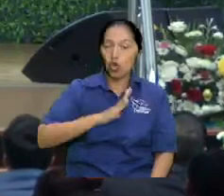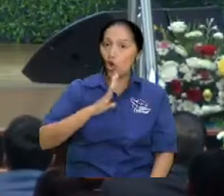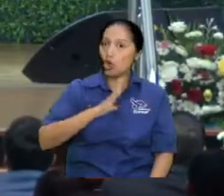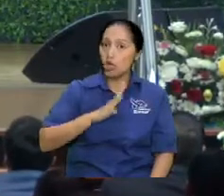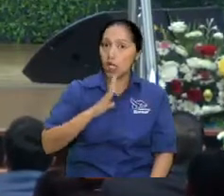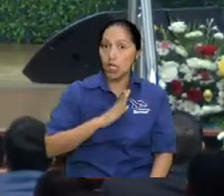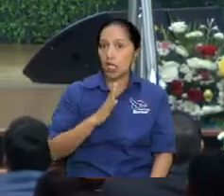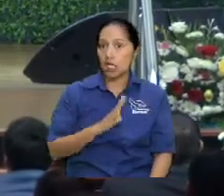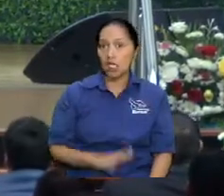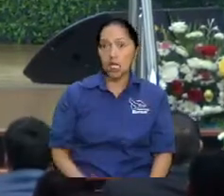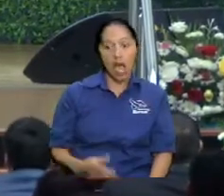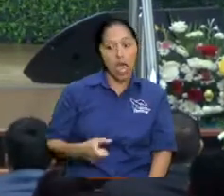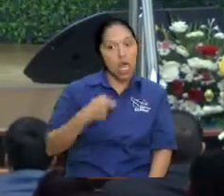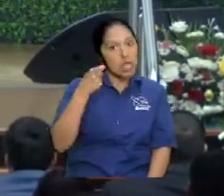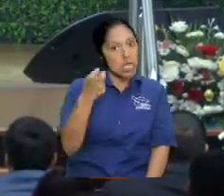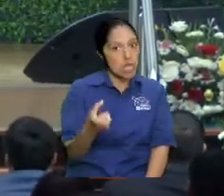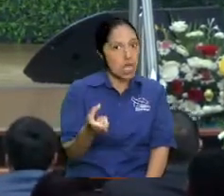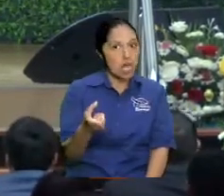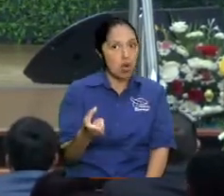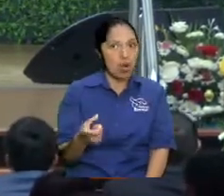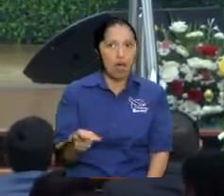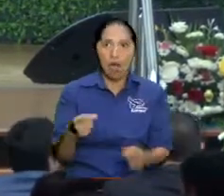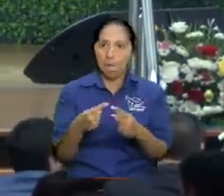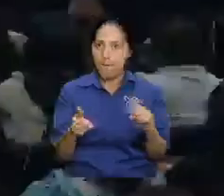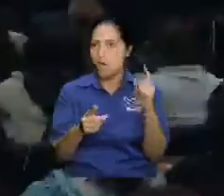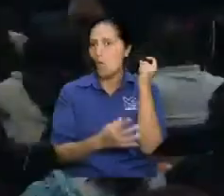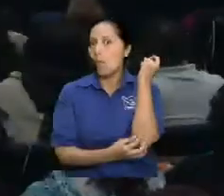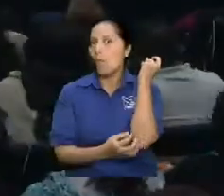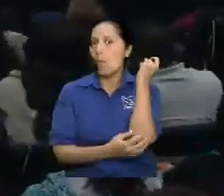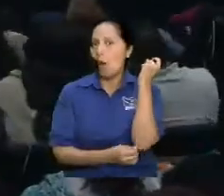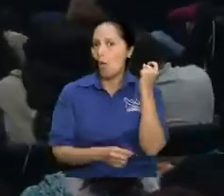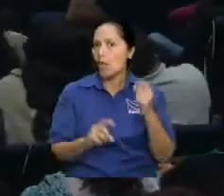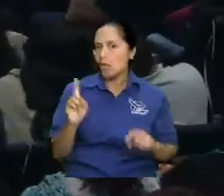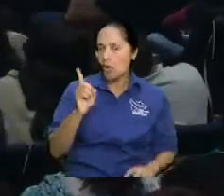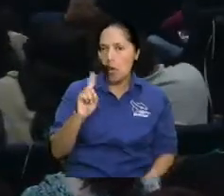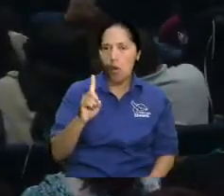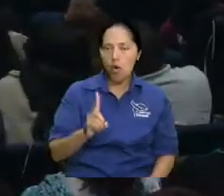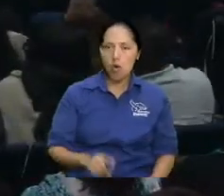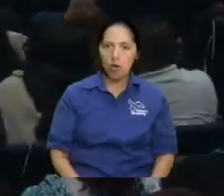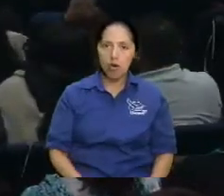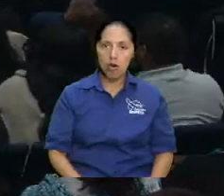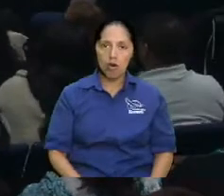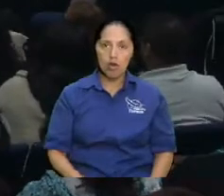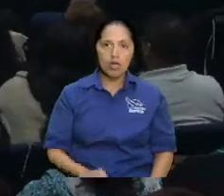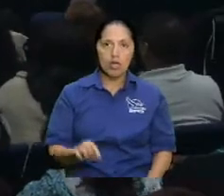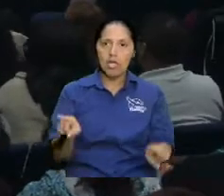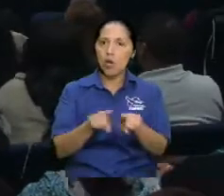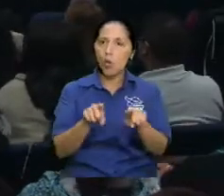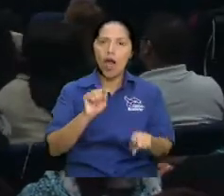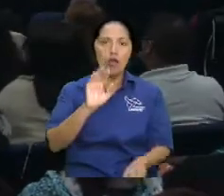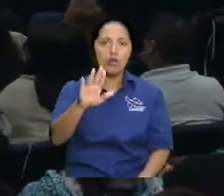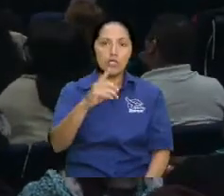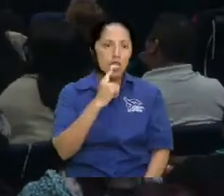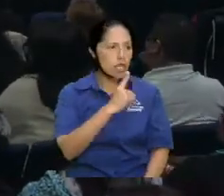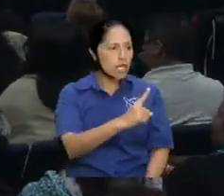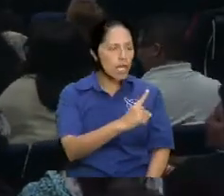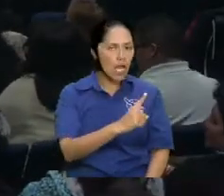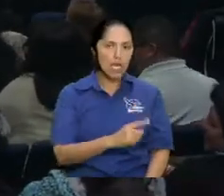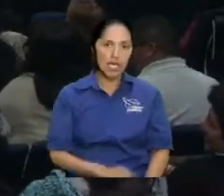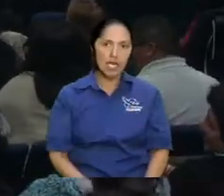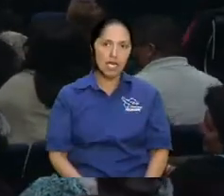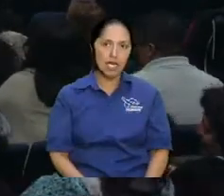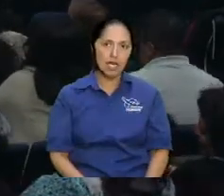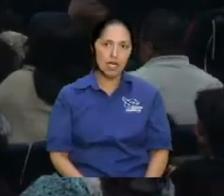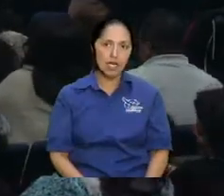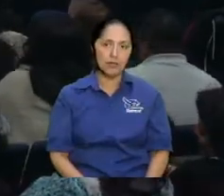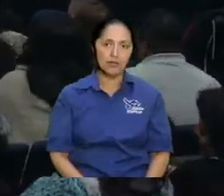Dígale que tiene la par, dinero no tengo mucho, pero pobre no soy, dígale. Díganle así porque puede ser que el otro ande viendo a quién le presta